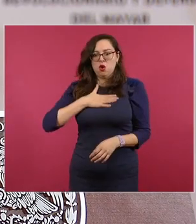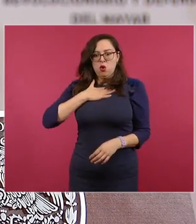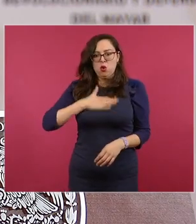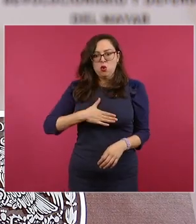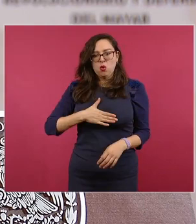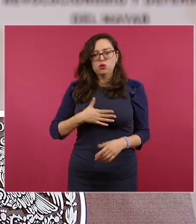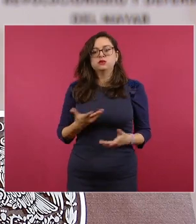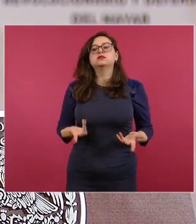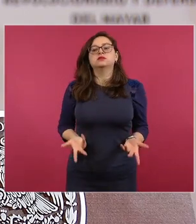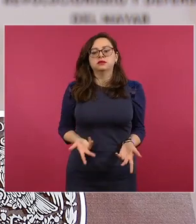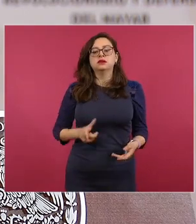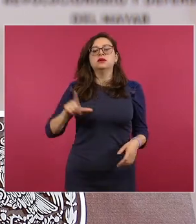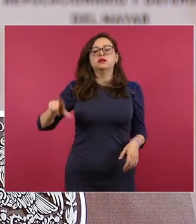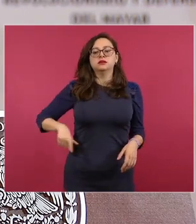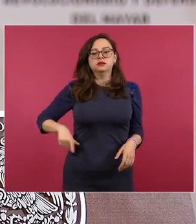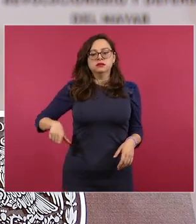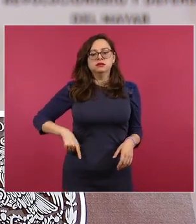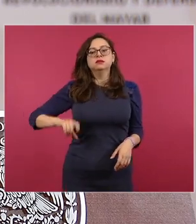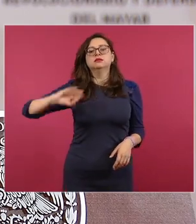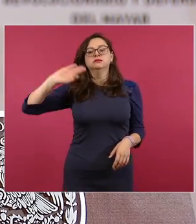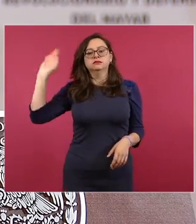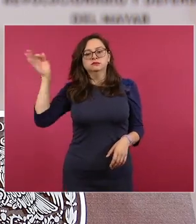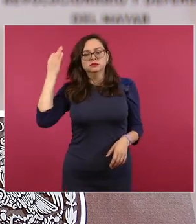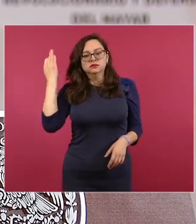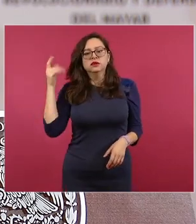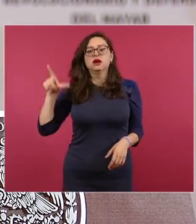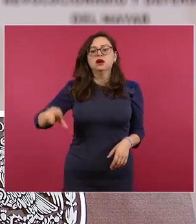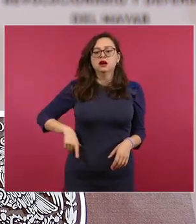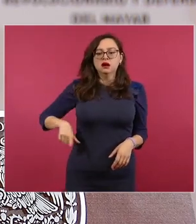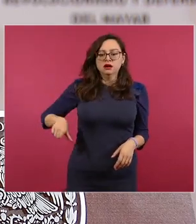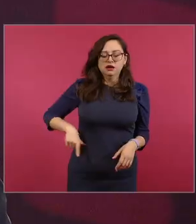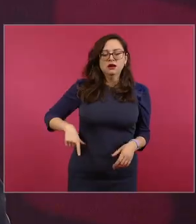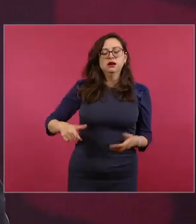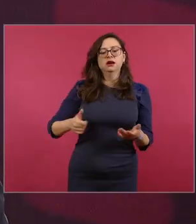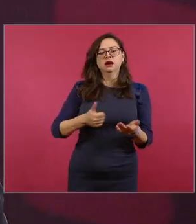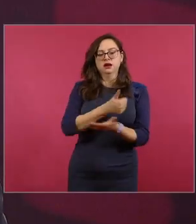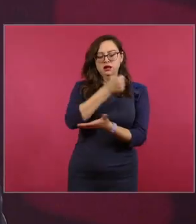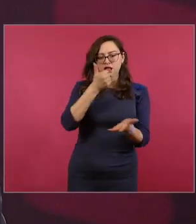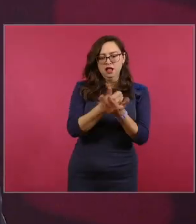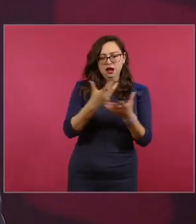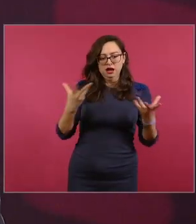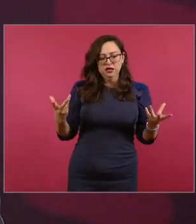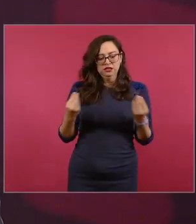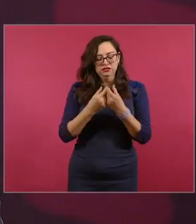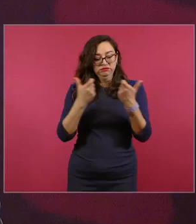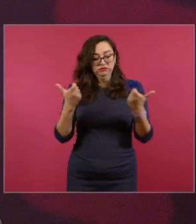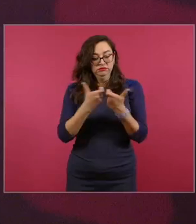la ciudad y el gobierno federal se hizo un fondo de